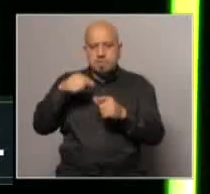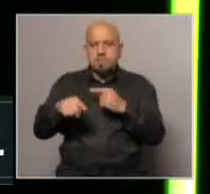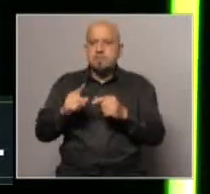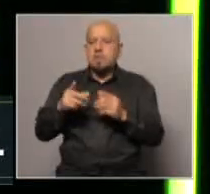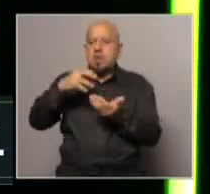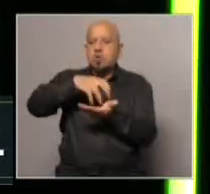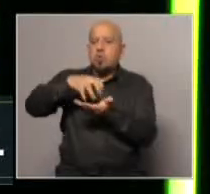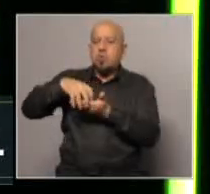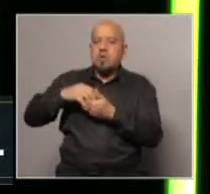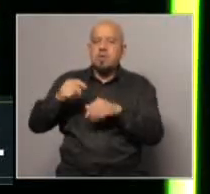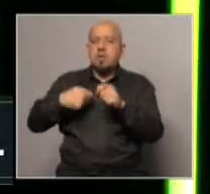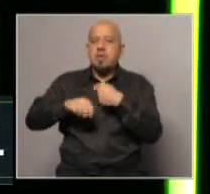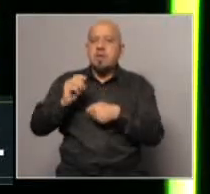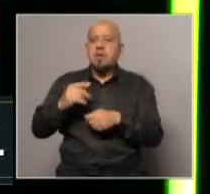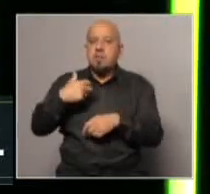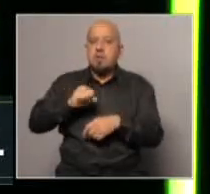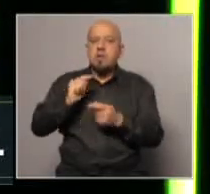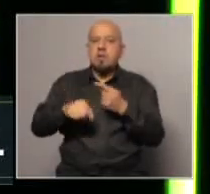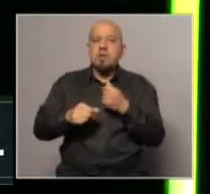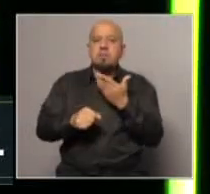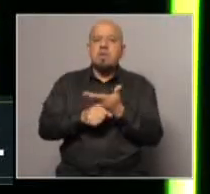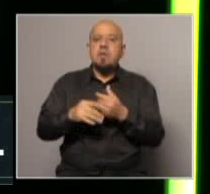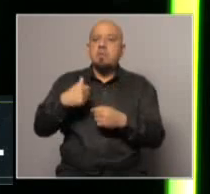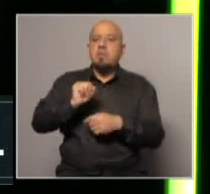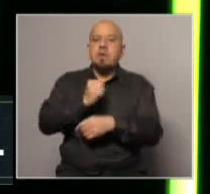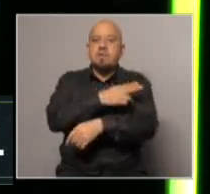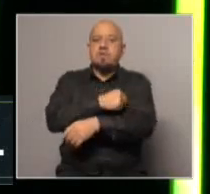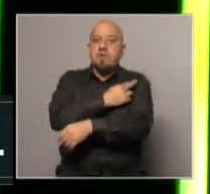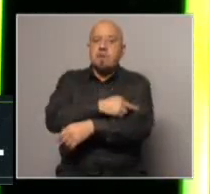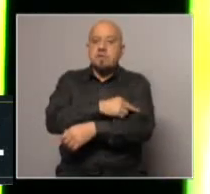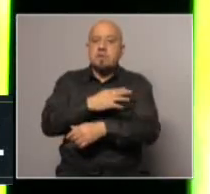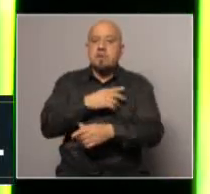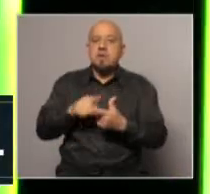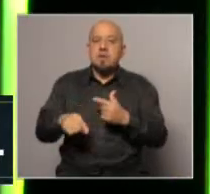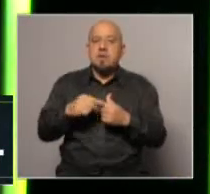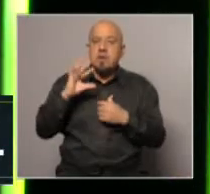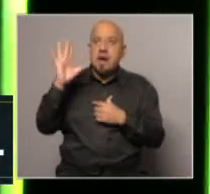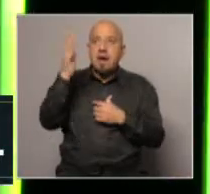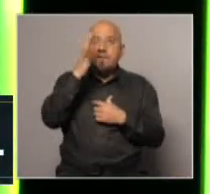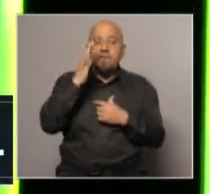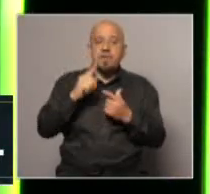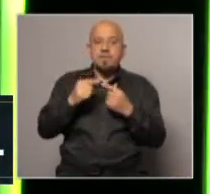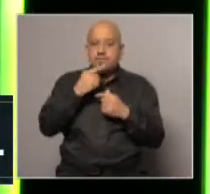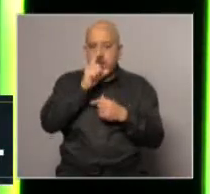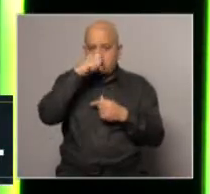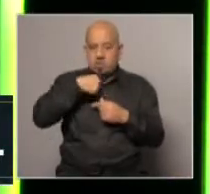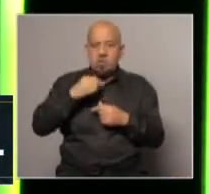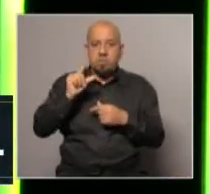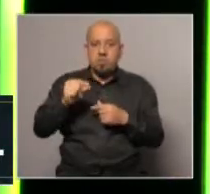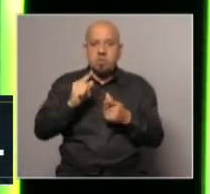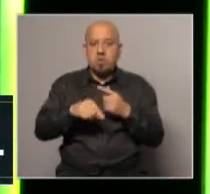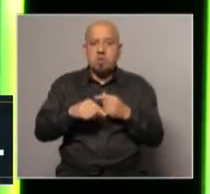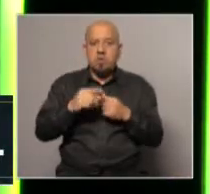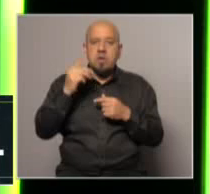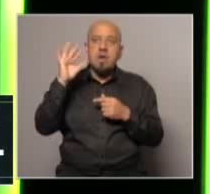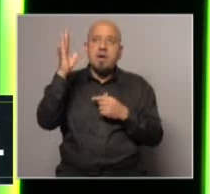puntos de venta, agregar puntos de venta, solicitar más farmacias que se sumen a esta red, sobre todo en el interior del país? En Montevideo son pocas, en el interior son